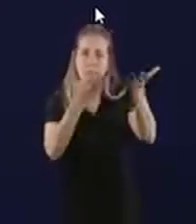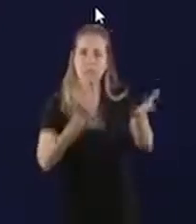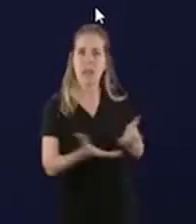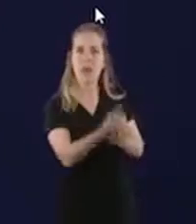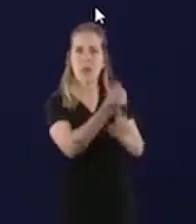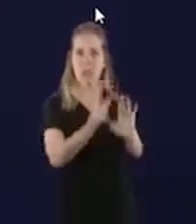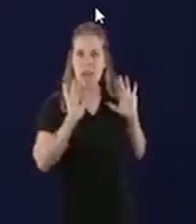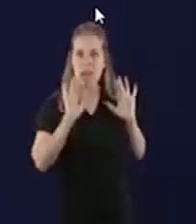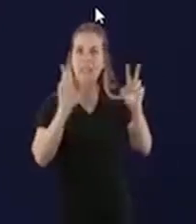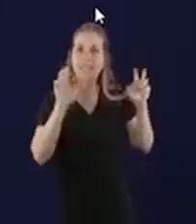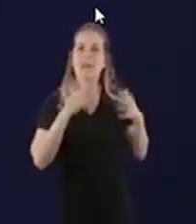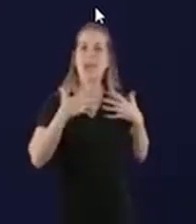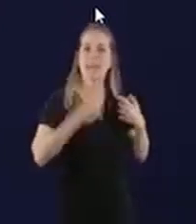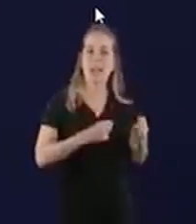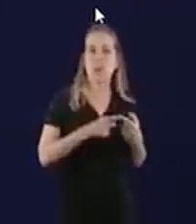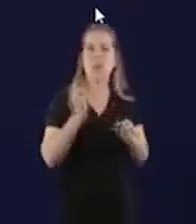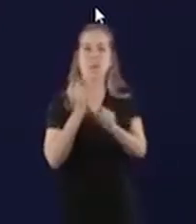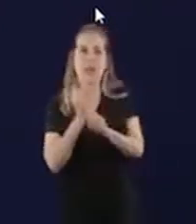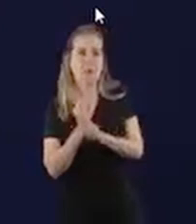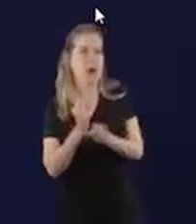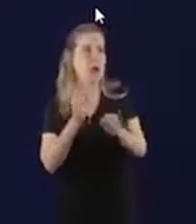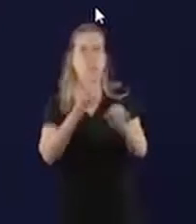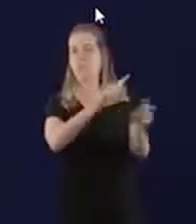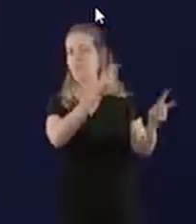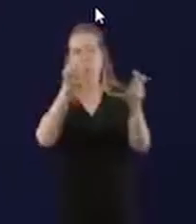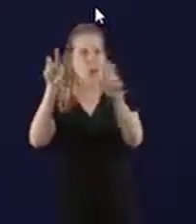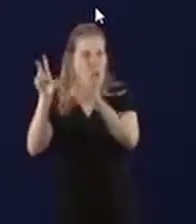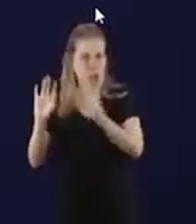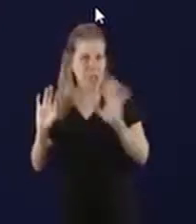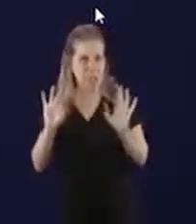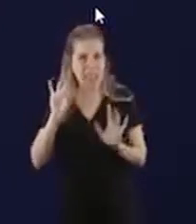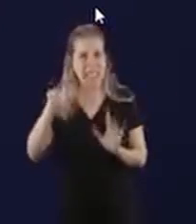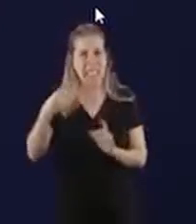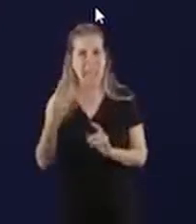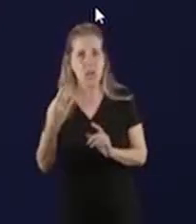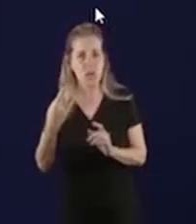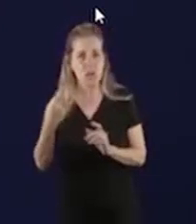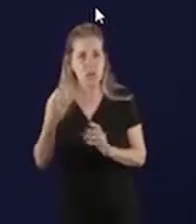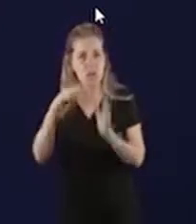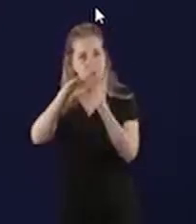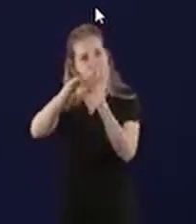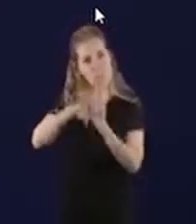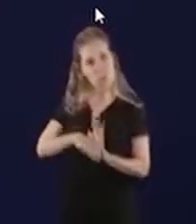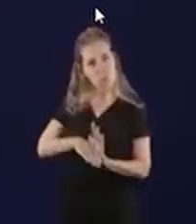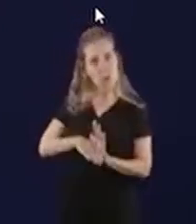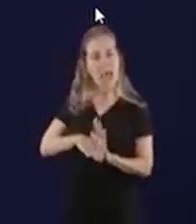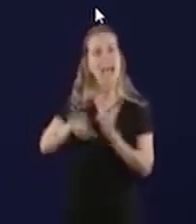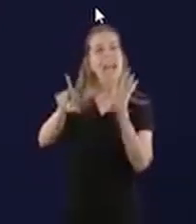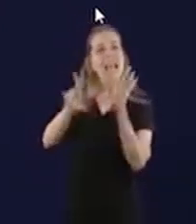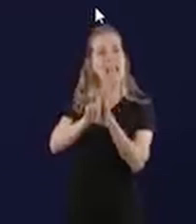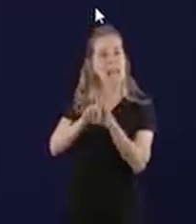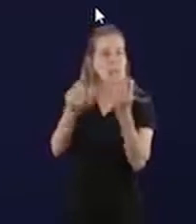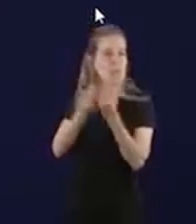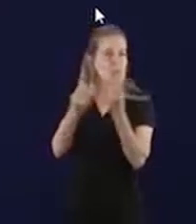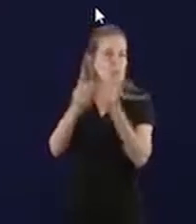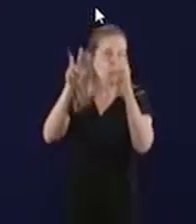tanto en salud como en laboral como en los otros temas el Dn tal vez la ley es mucho más amplia y merece tal